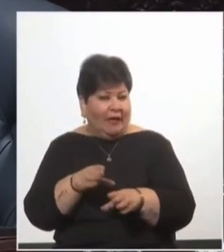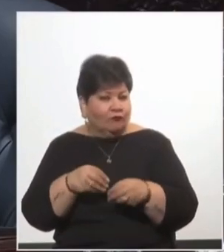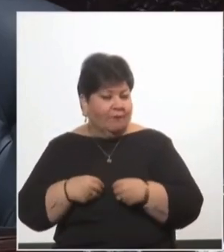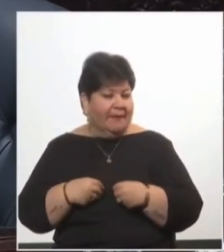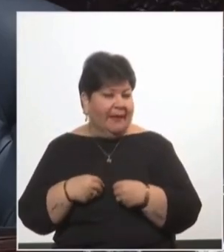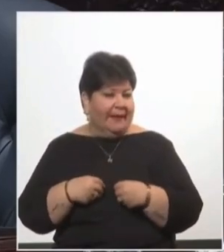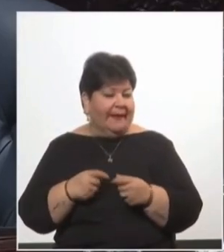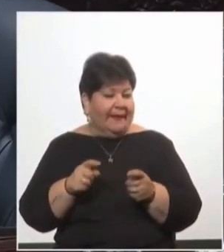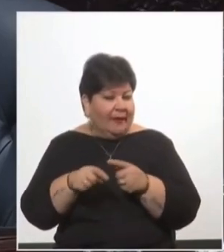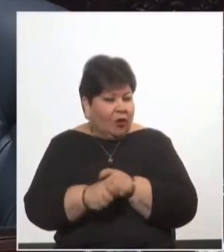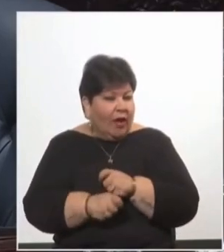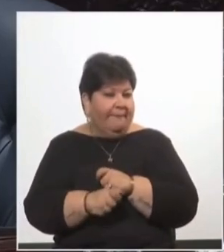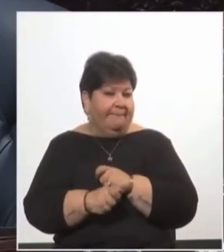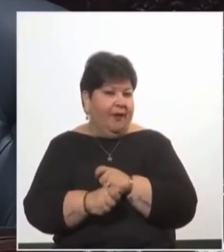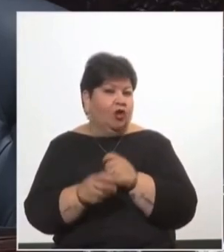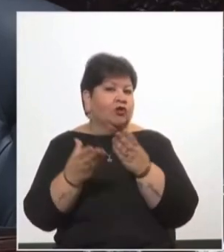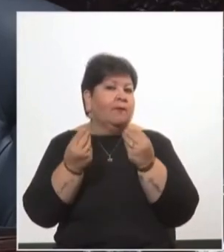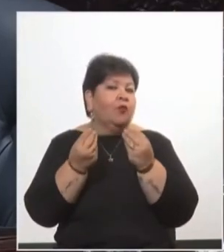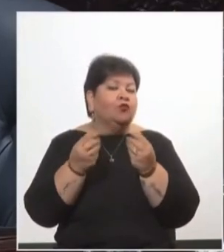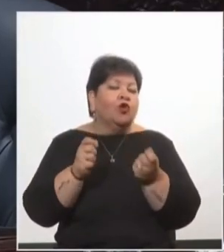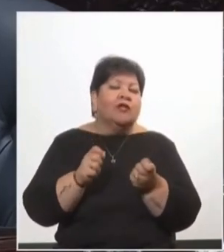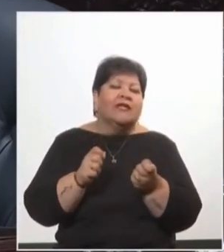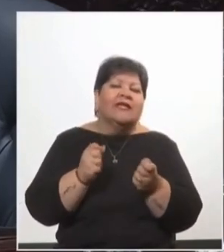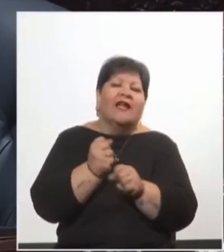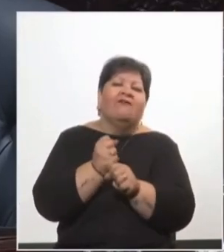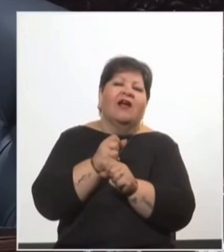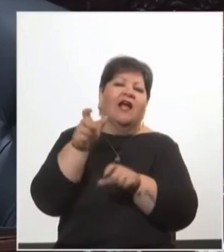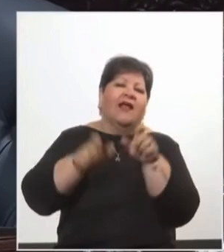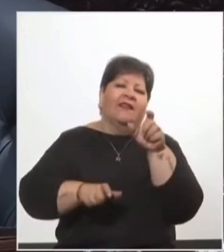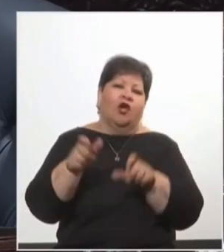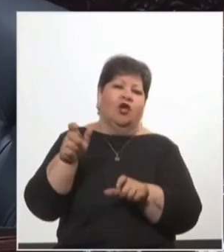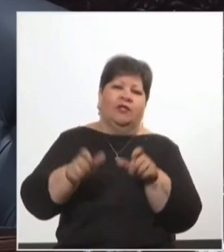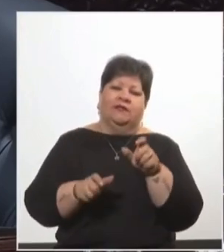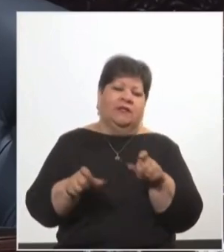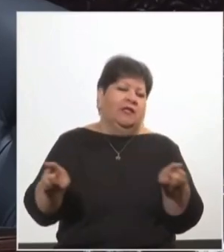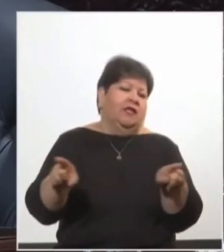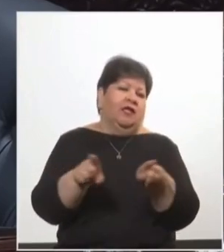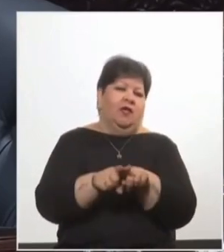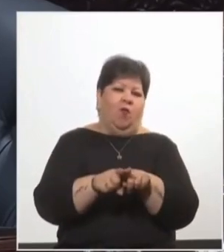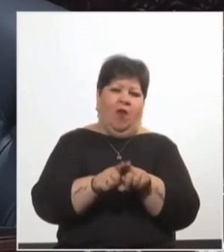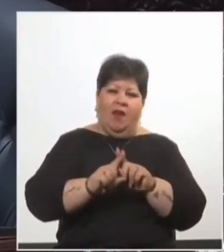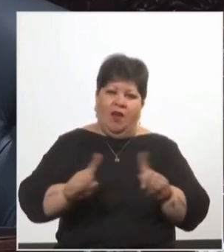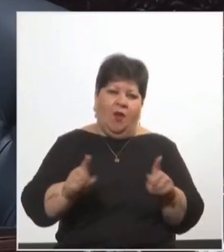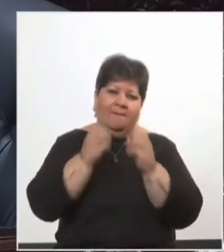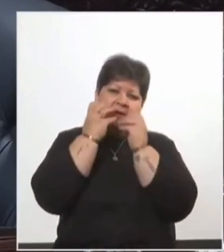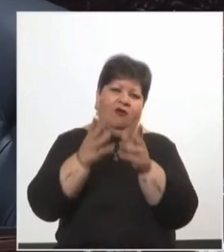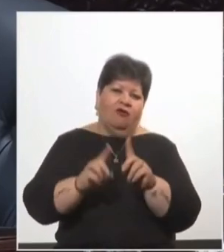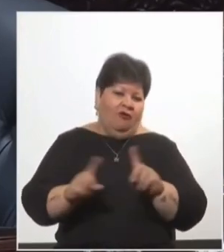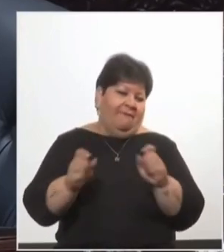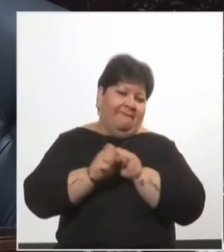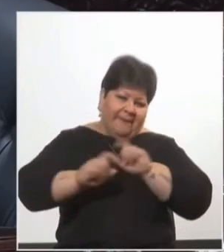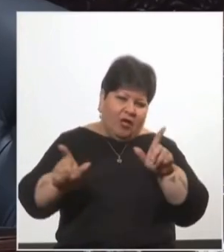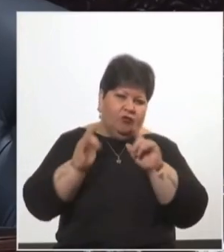cambios hacen que muchos trabajadores y trabajadoras no estén ni igual ni mejor, que estén peor.